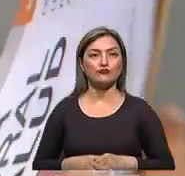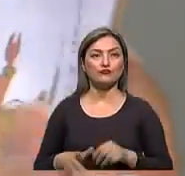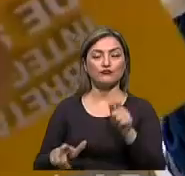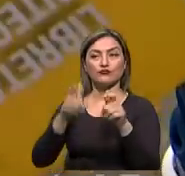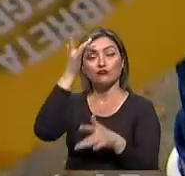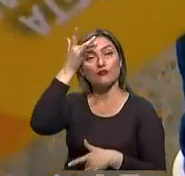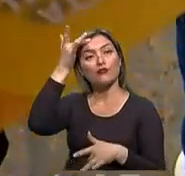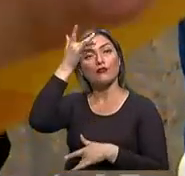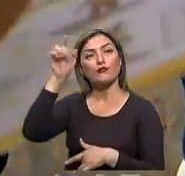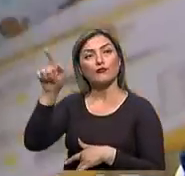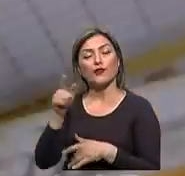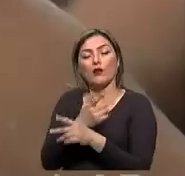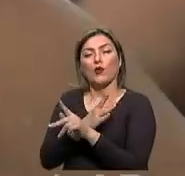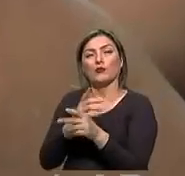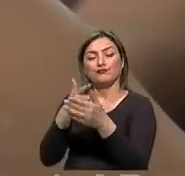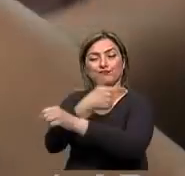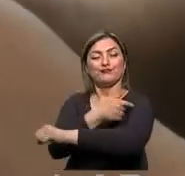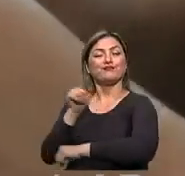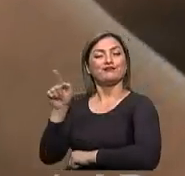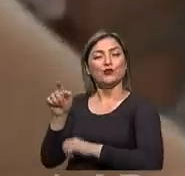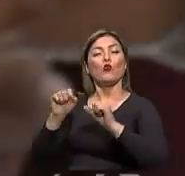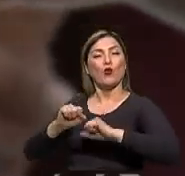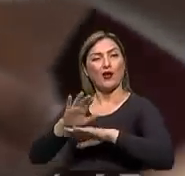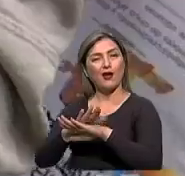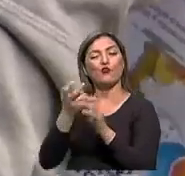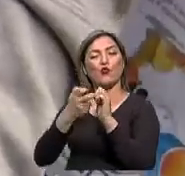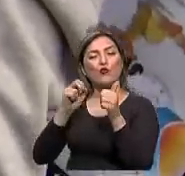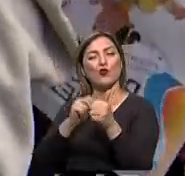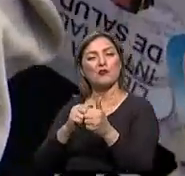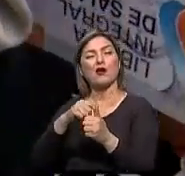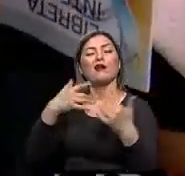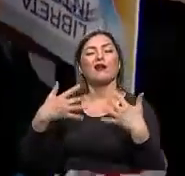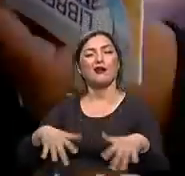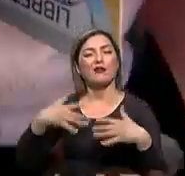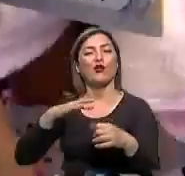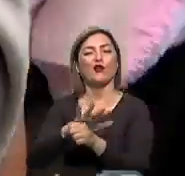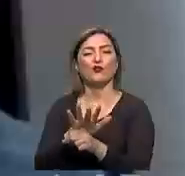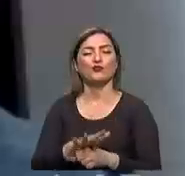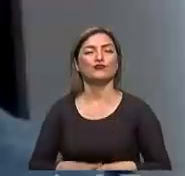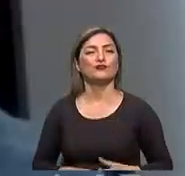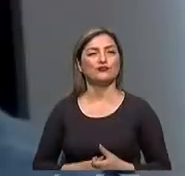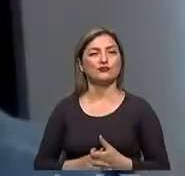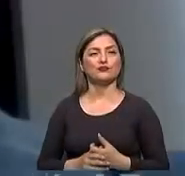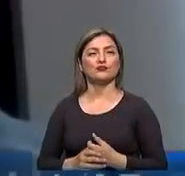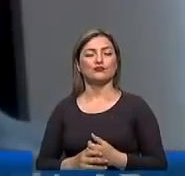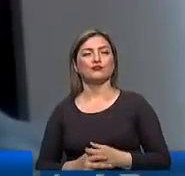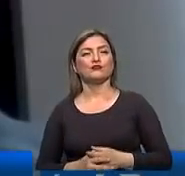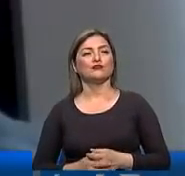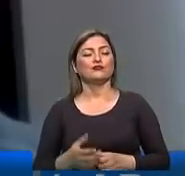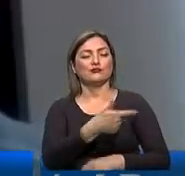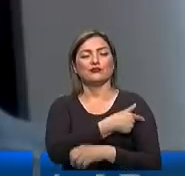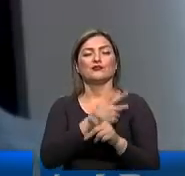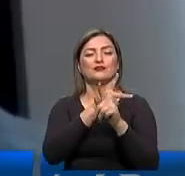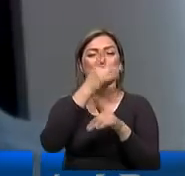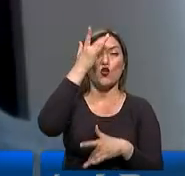de las enfermedades que se previenen con estas vacunas podrían causar problemas más graves que el mismo COVID. Estas vacunas nos protegen de